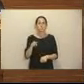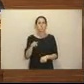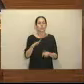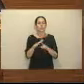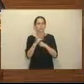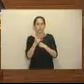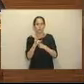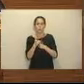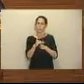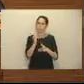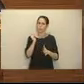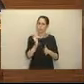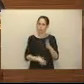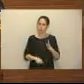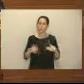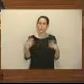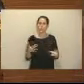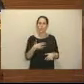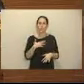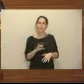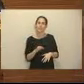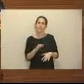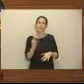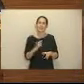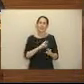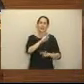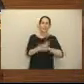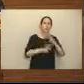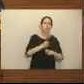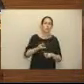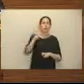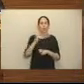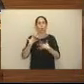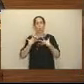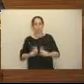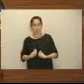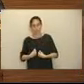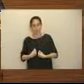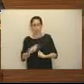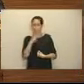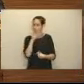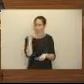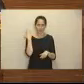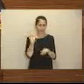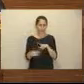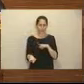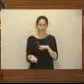encrucijada que se podría definir como reforma o decepción. Ahora ya no estamos en esa encrucijada, ahora ya